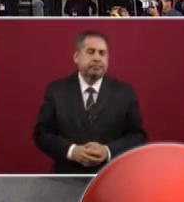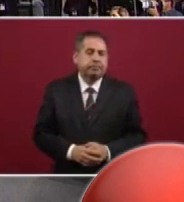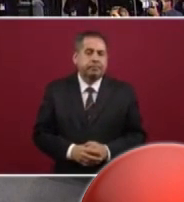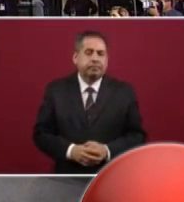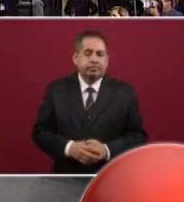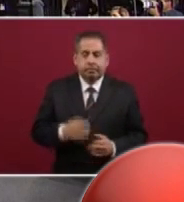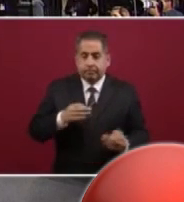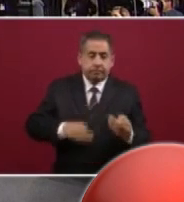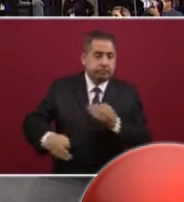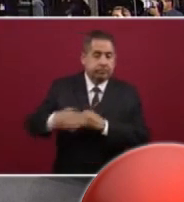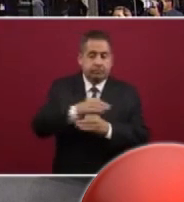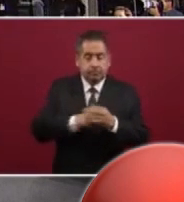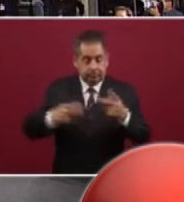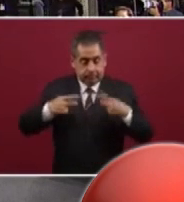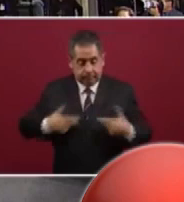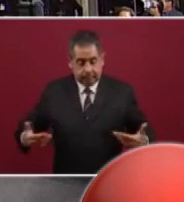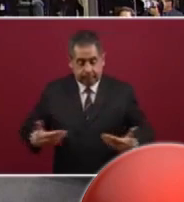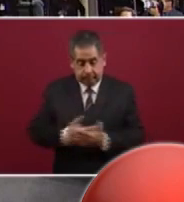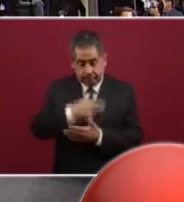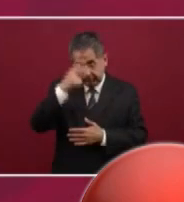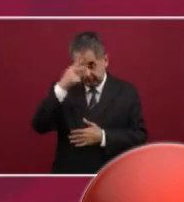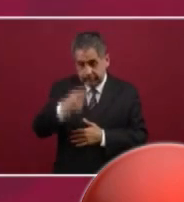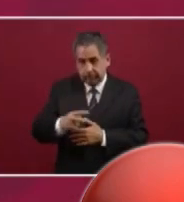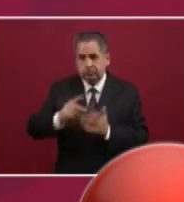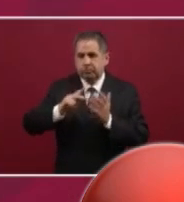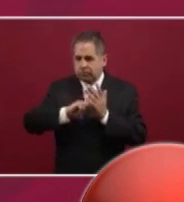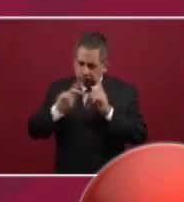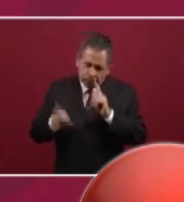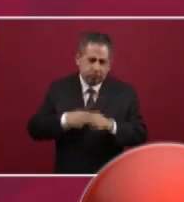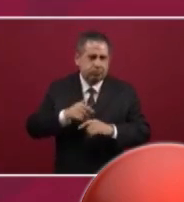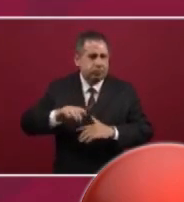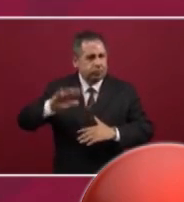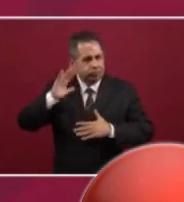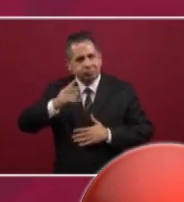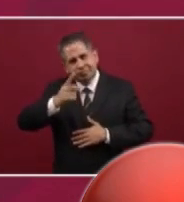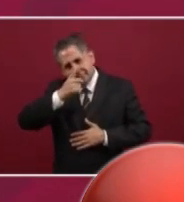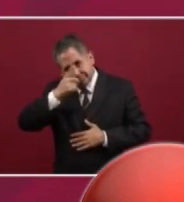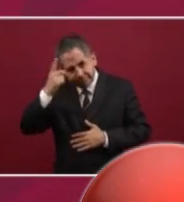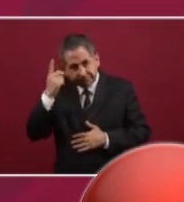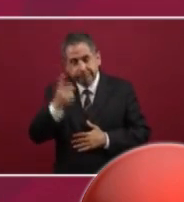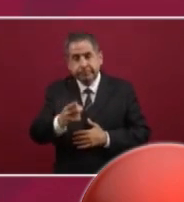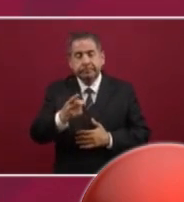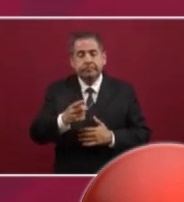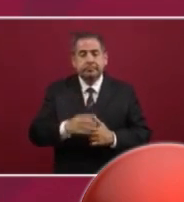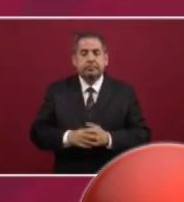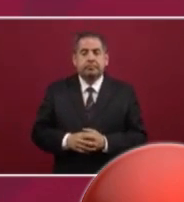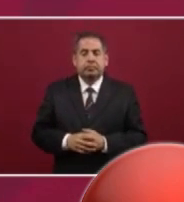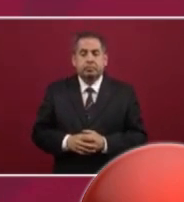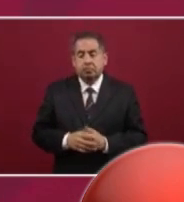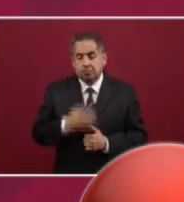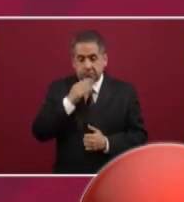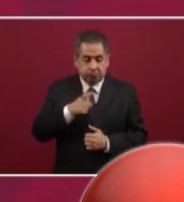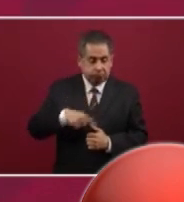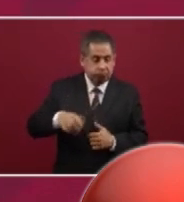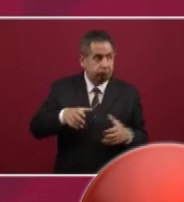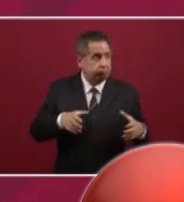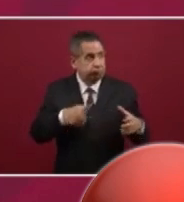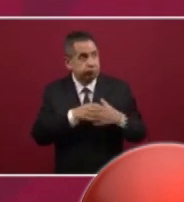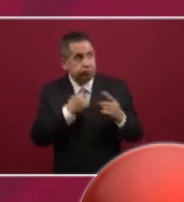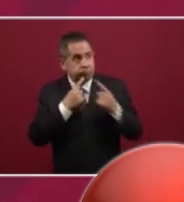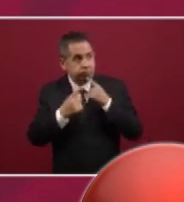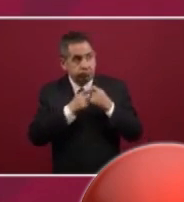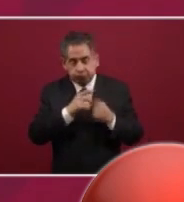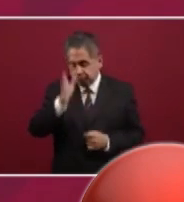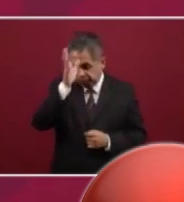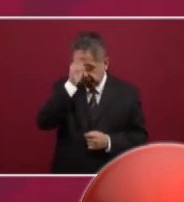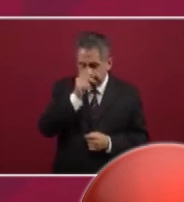para todos los mexicanos. Reiterar de que fue un buen acuerdo.